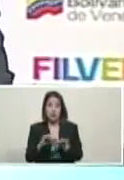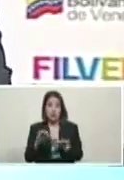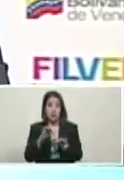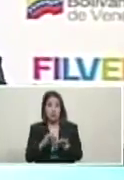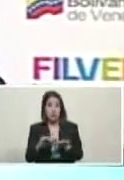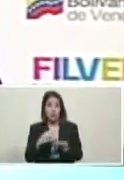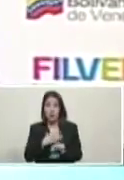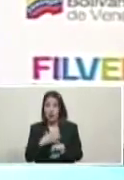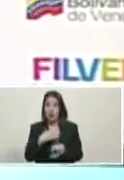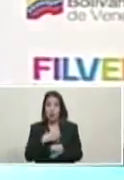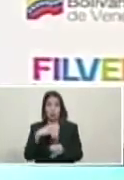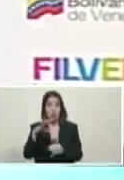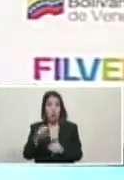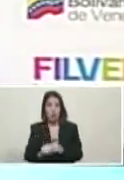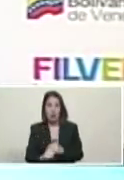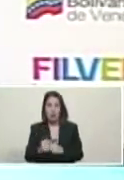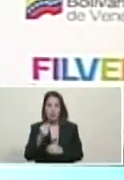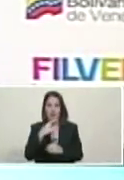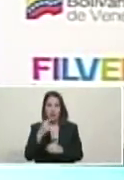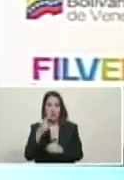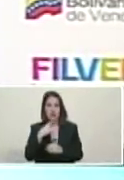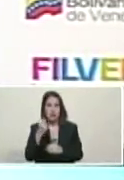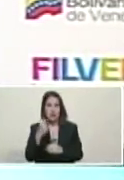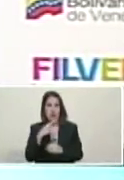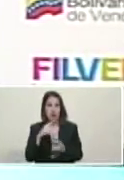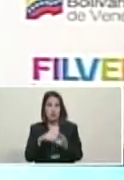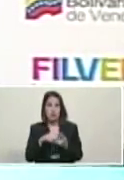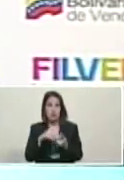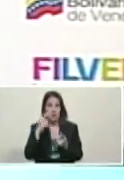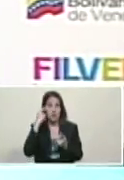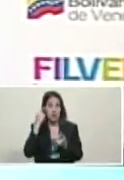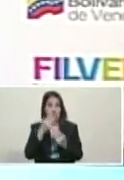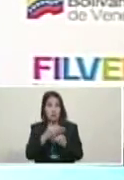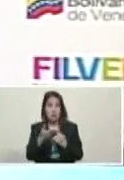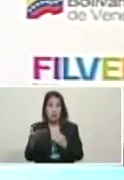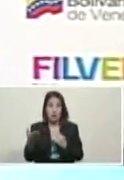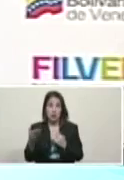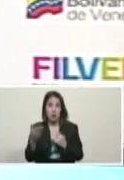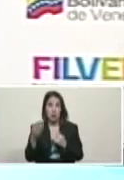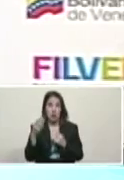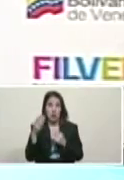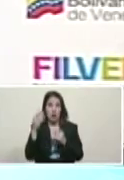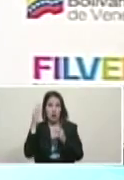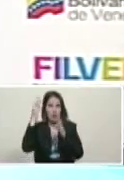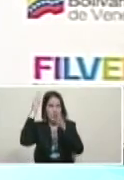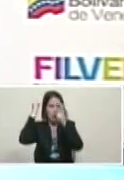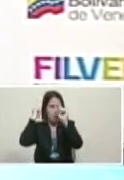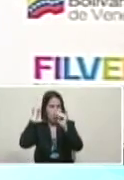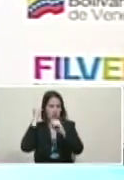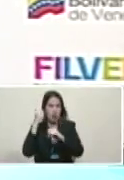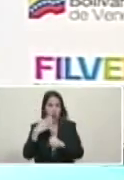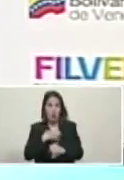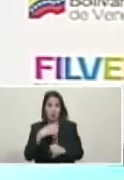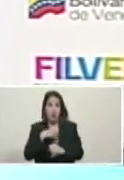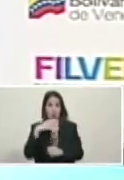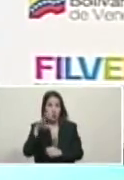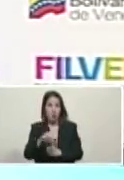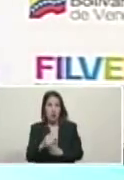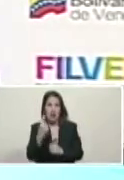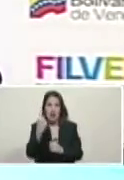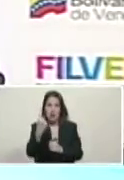No podemos comprar medicina. Sépanlo, embajadores. No podemos comprar ni una medicina en el mundo, ni